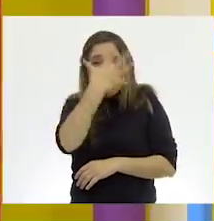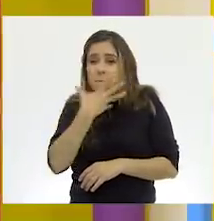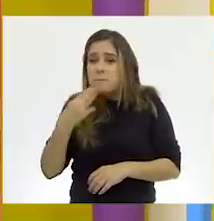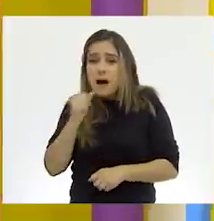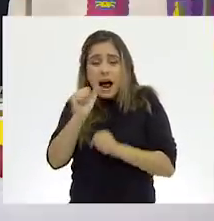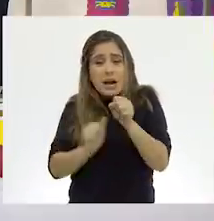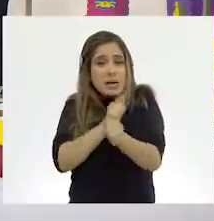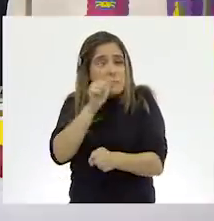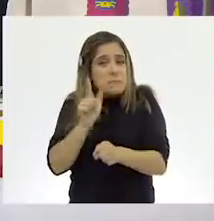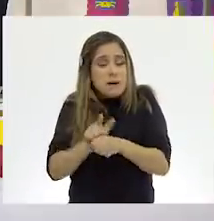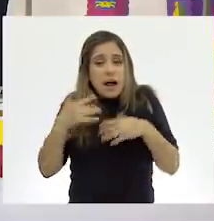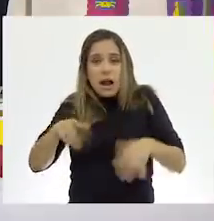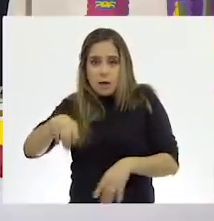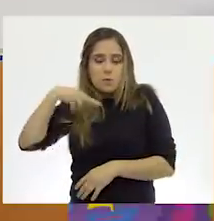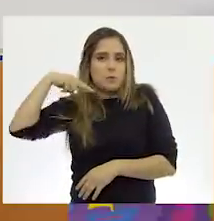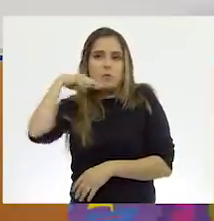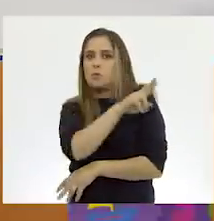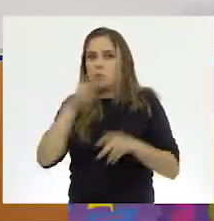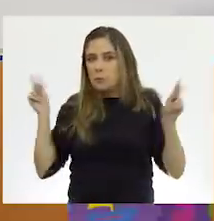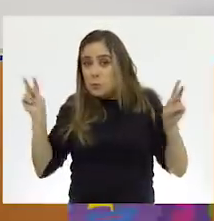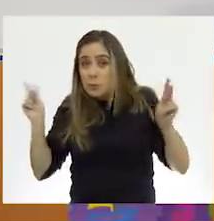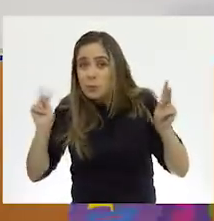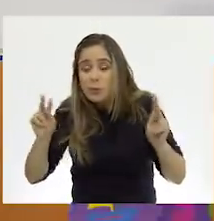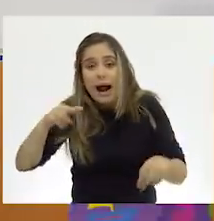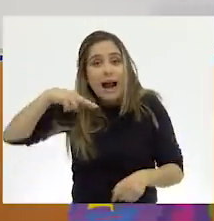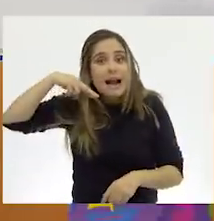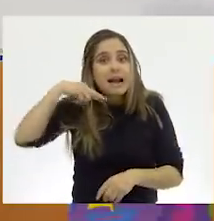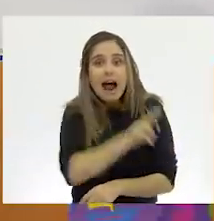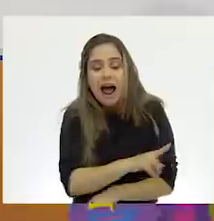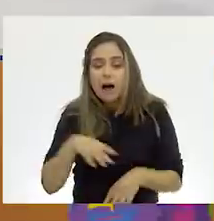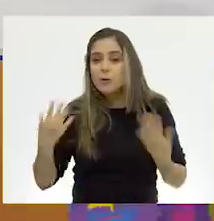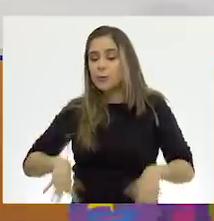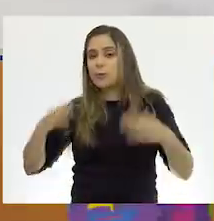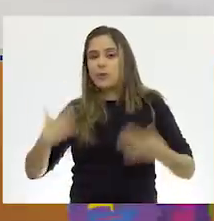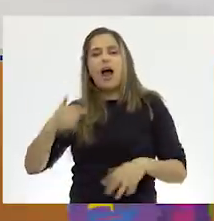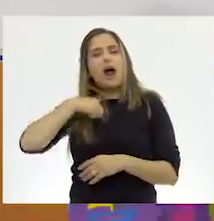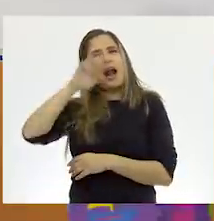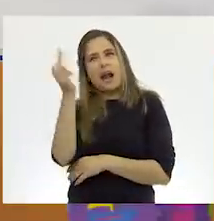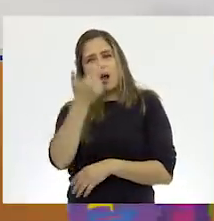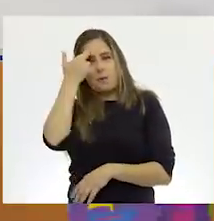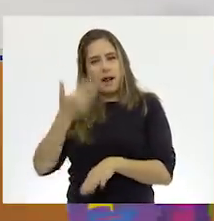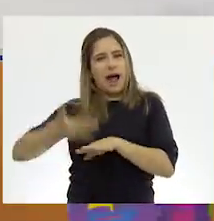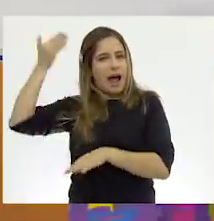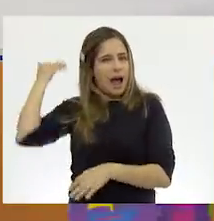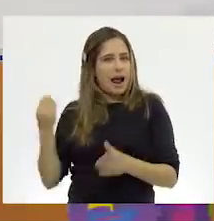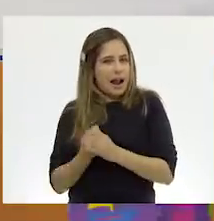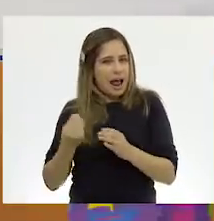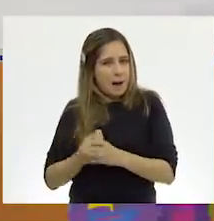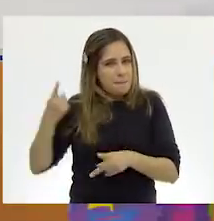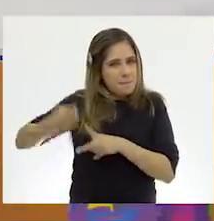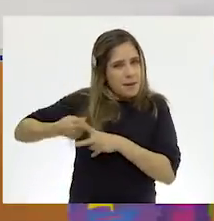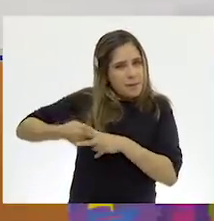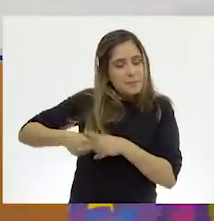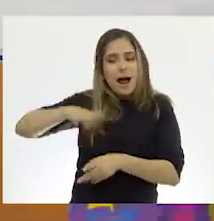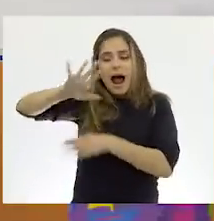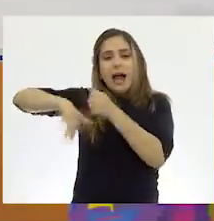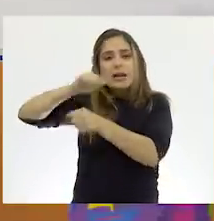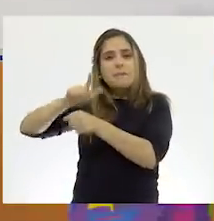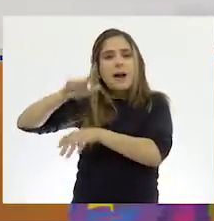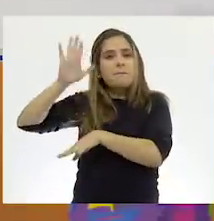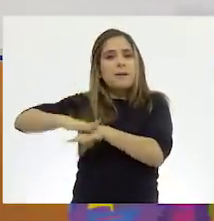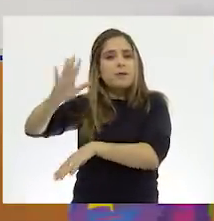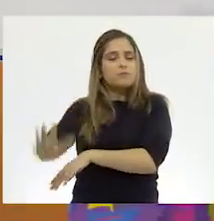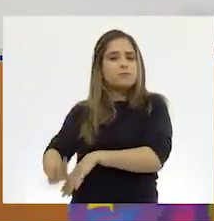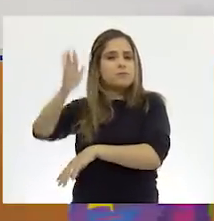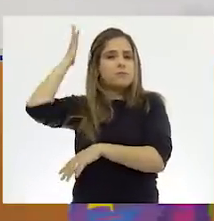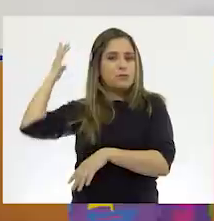Y muy rápidas. Muy rápidas. Recuerdo clases muy pasadas en la asignatura de matemáticas que veíamos los animales más veloces. Ah,